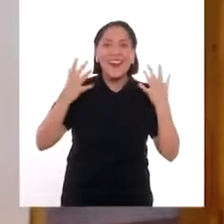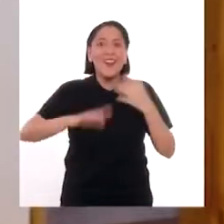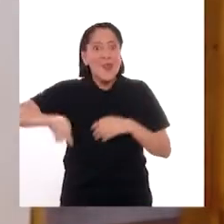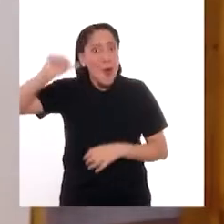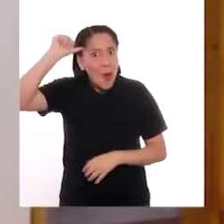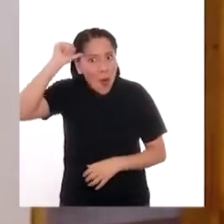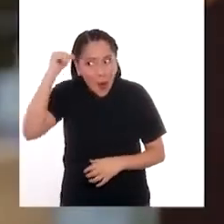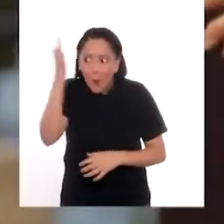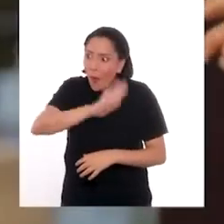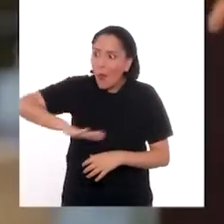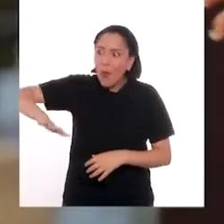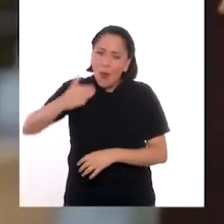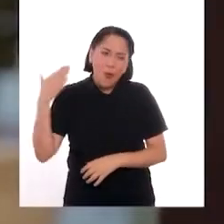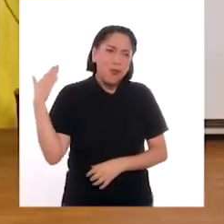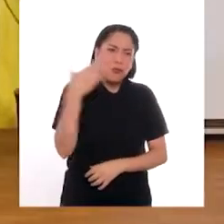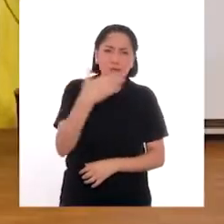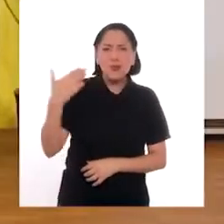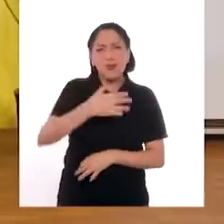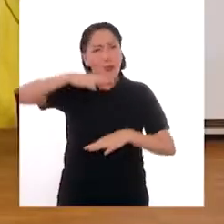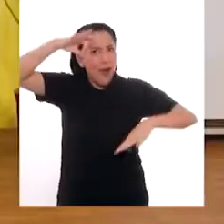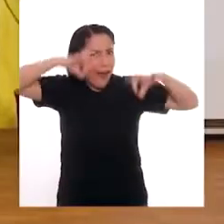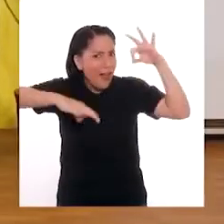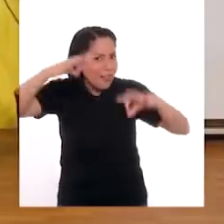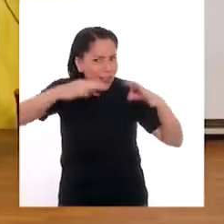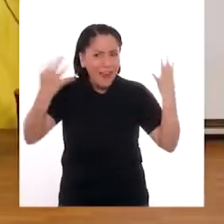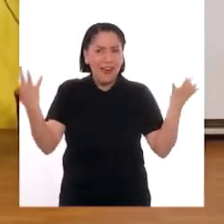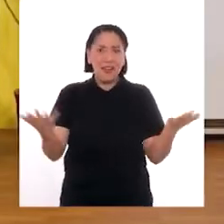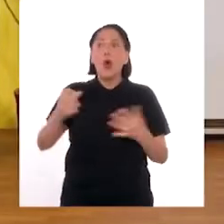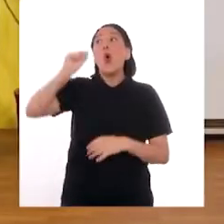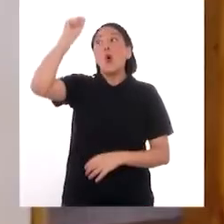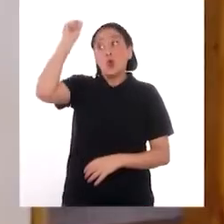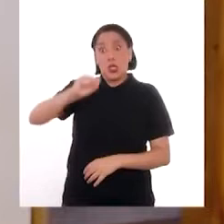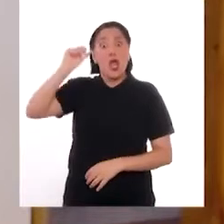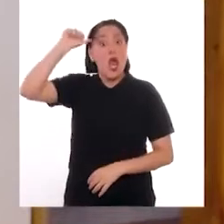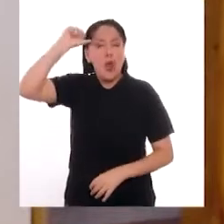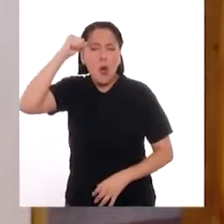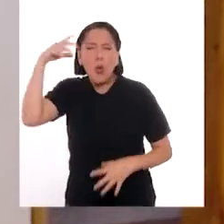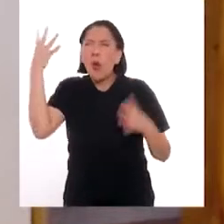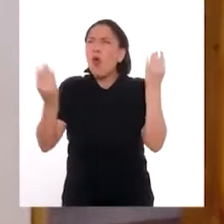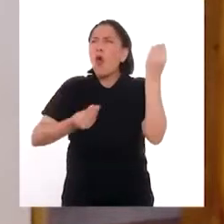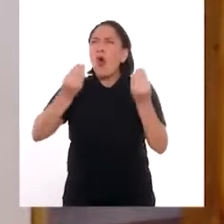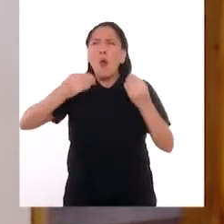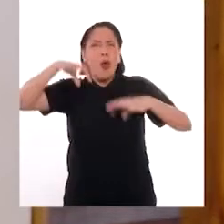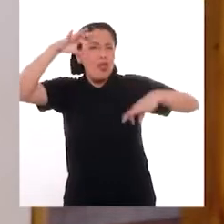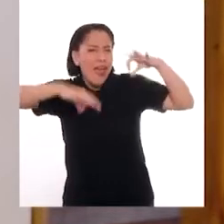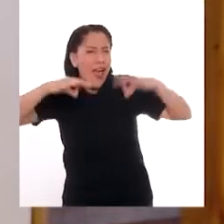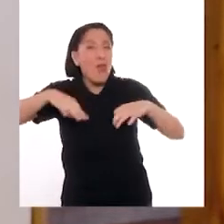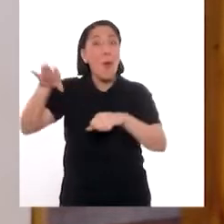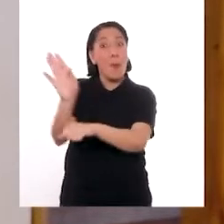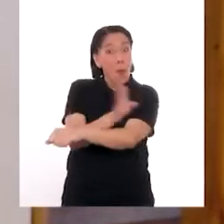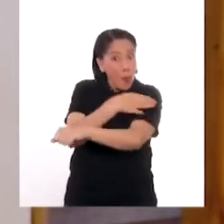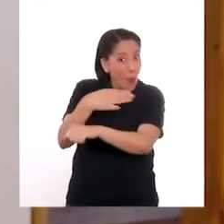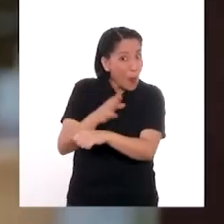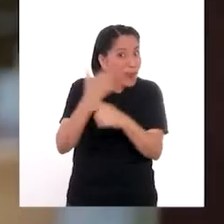¿No se acuerdan a todas las obras que hemos ido? Sí, claro que me acuerdo, en especial a las que tenían música.